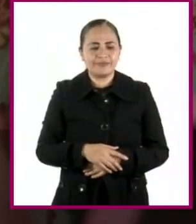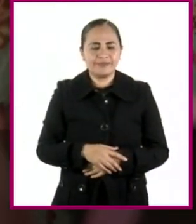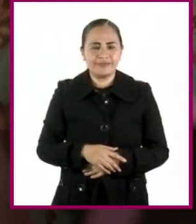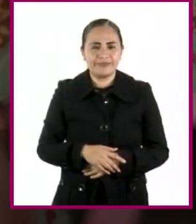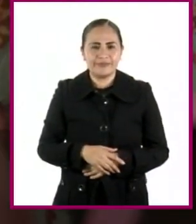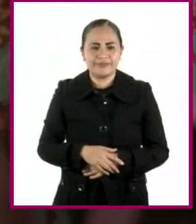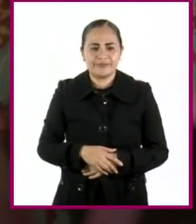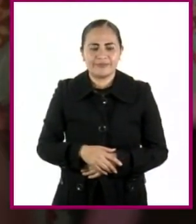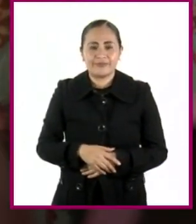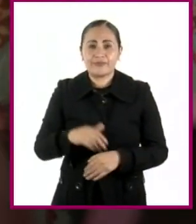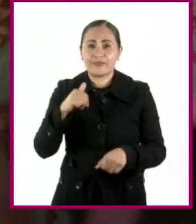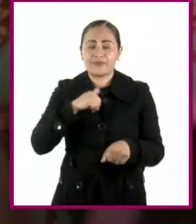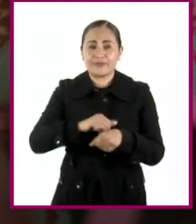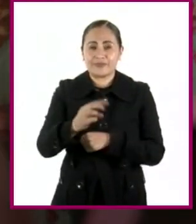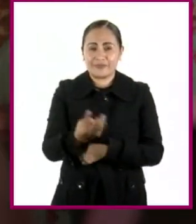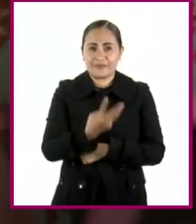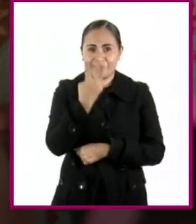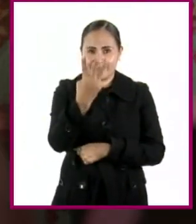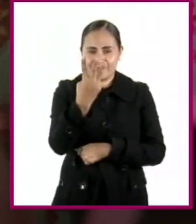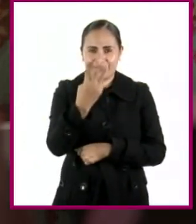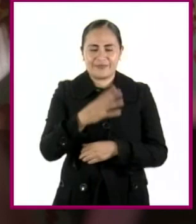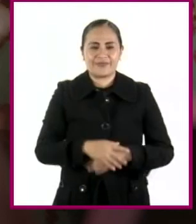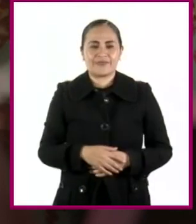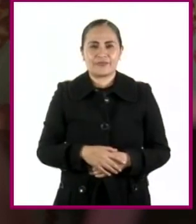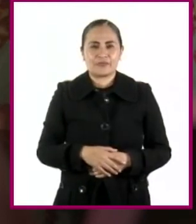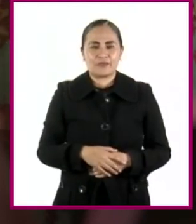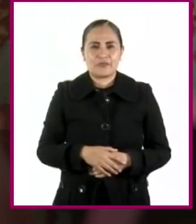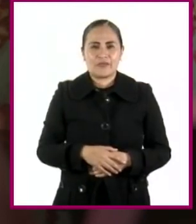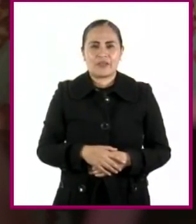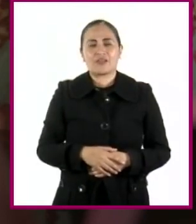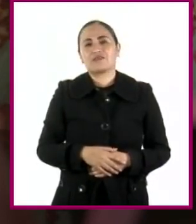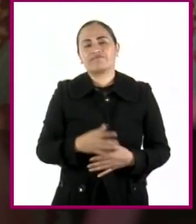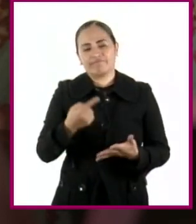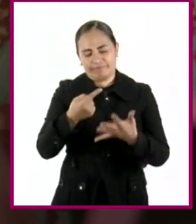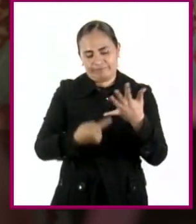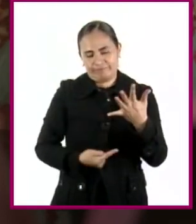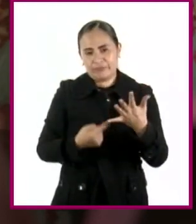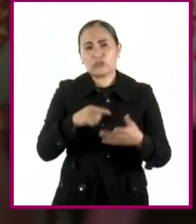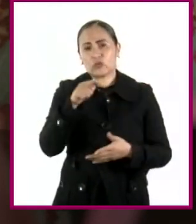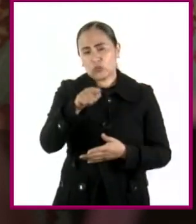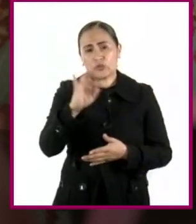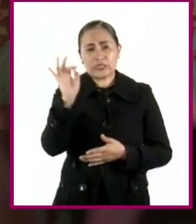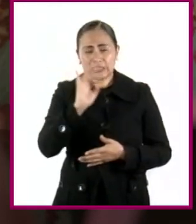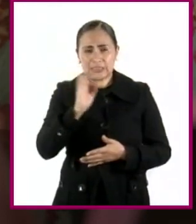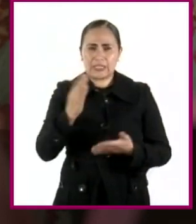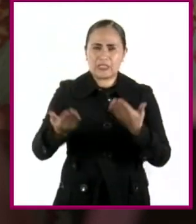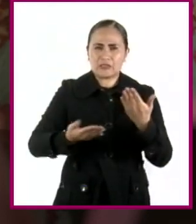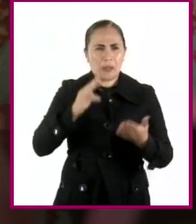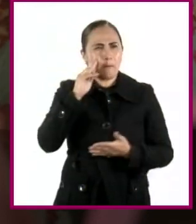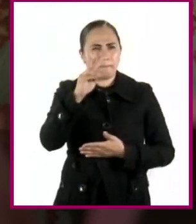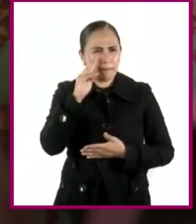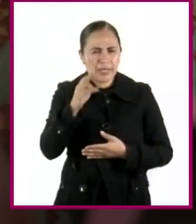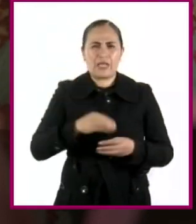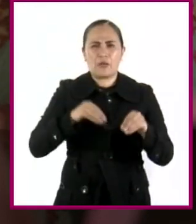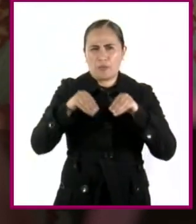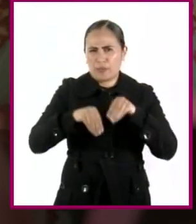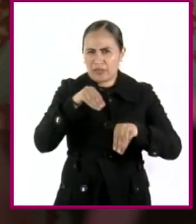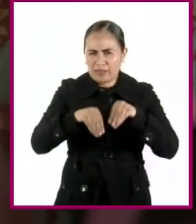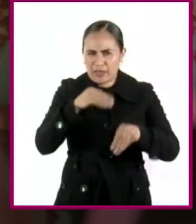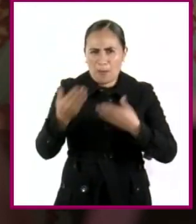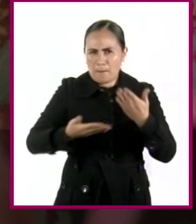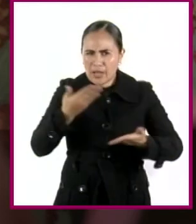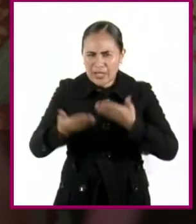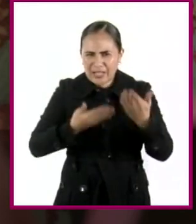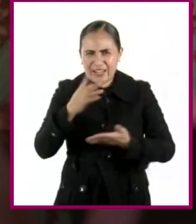¡Ya! Consejo ninja número 3. Ve danza. Ya sea que vayas a un espectáculo o en video, ve danza.